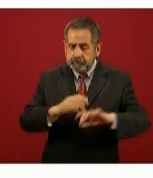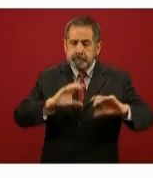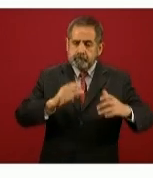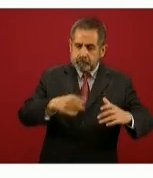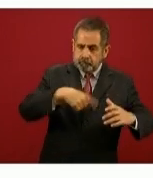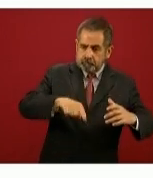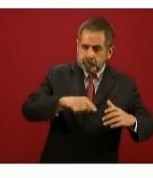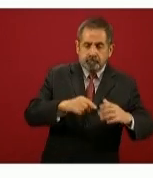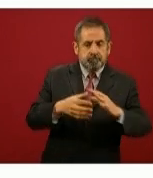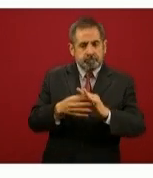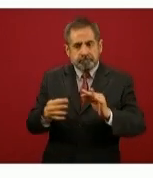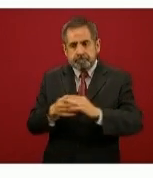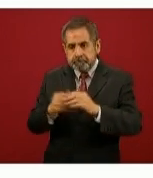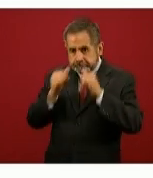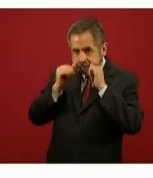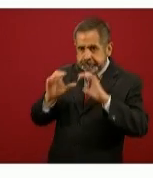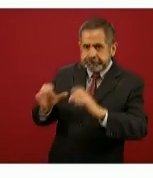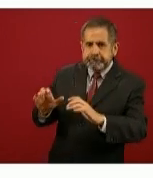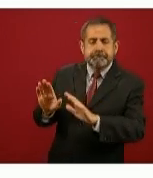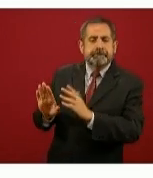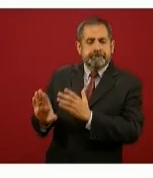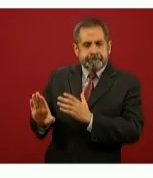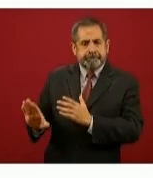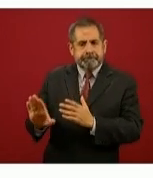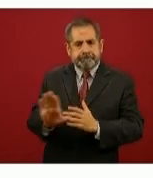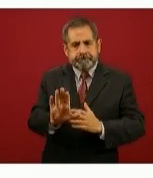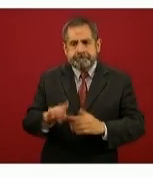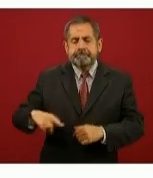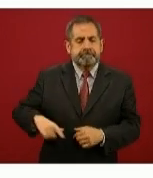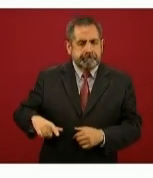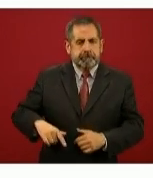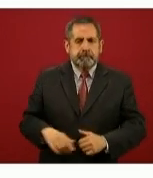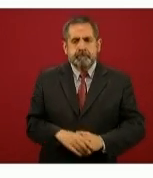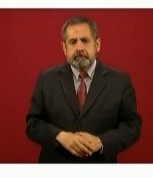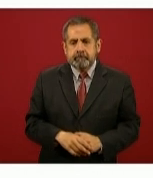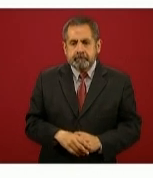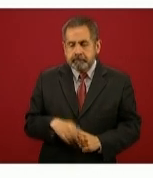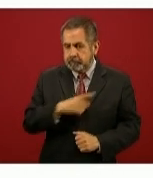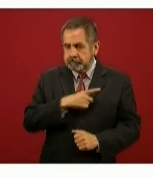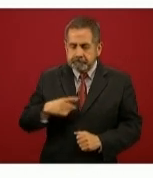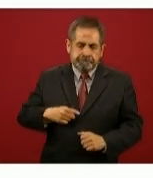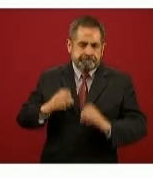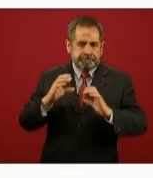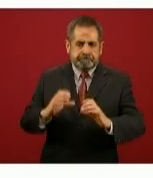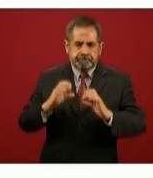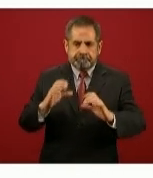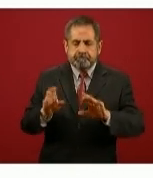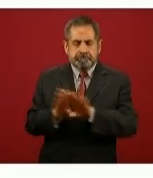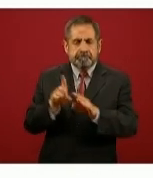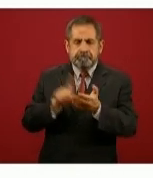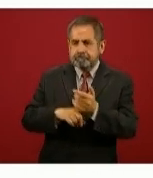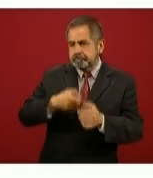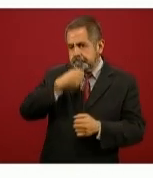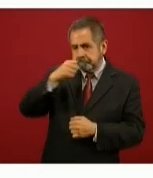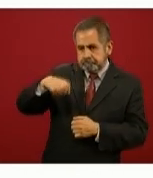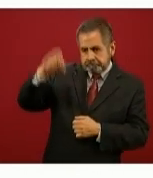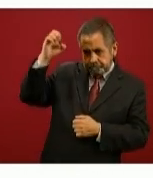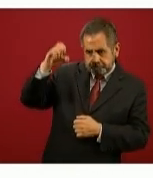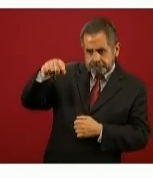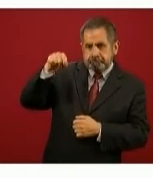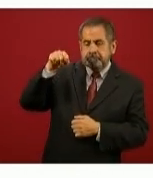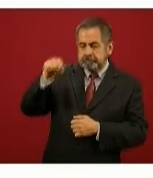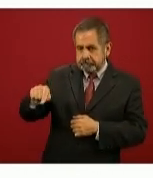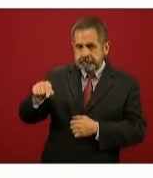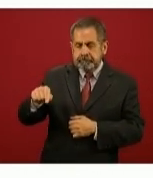comunidad, la sociedad en su conjunto y desde luego el gobierno. Tenemos que cuidar a nuestros adultos mayores, son